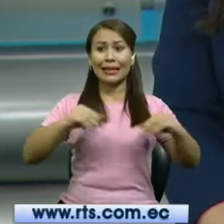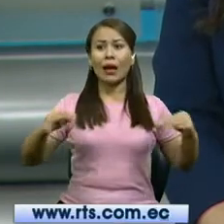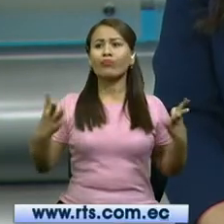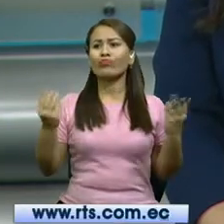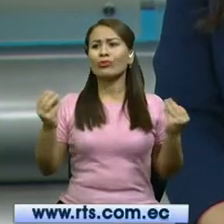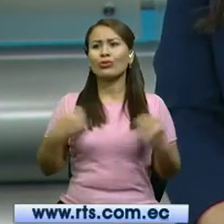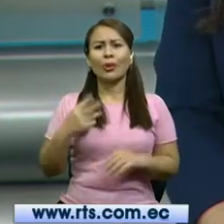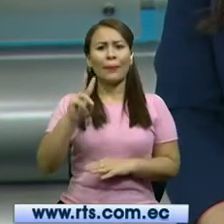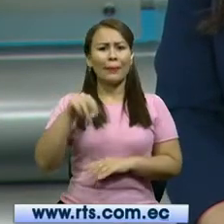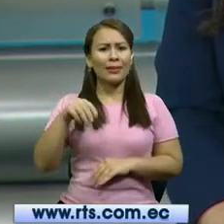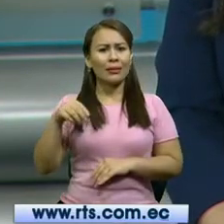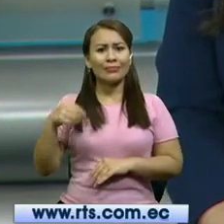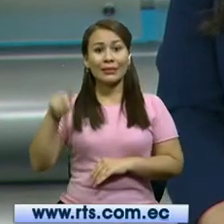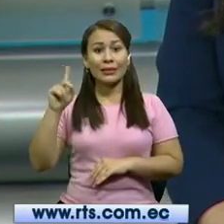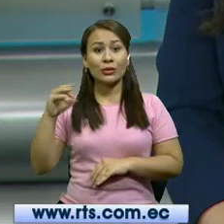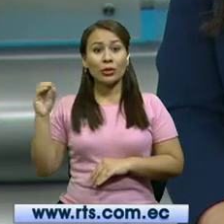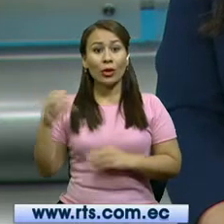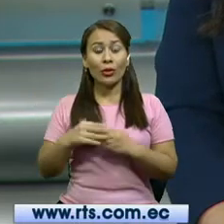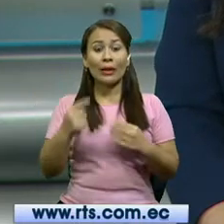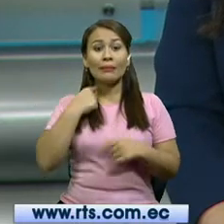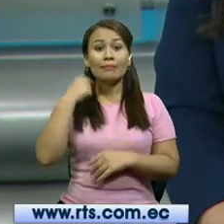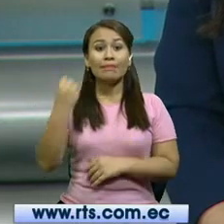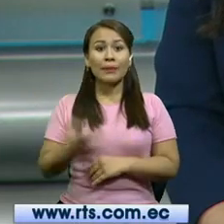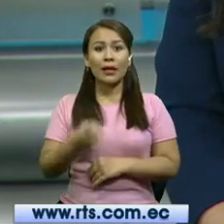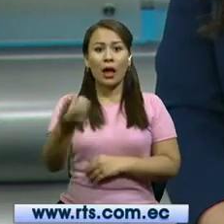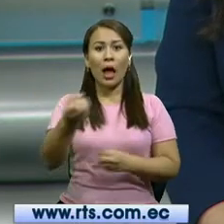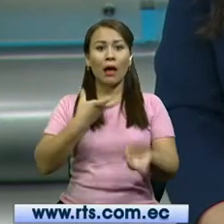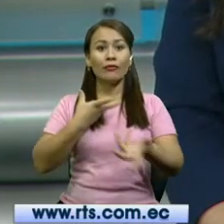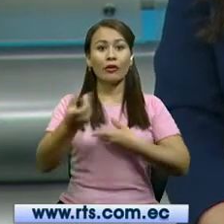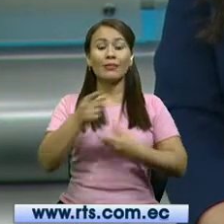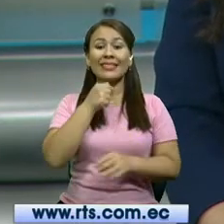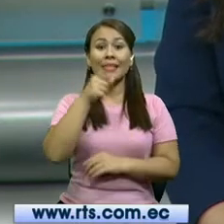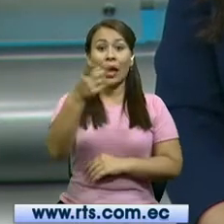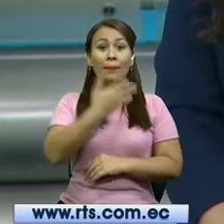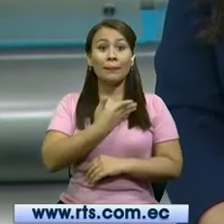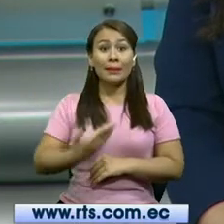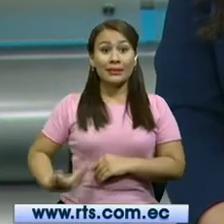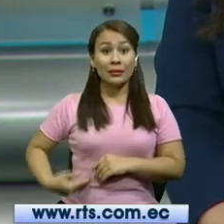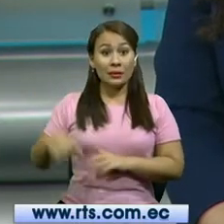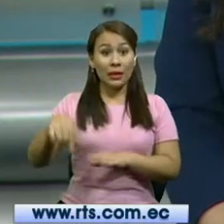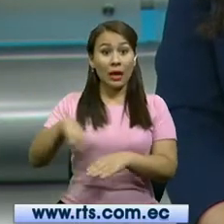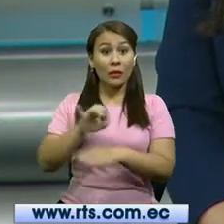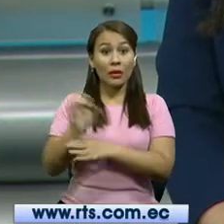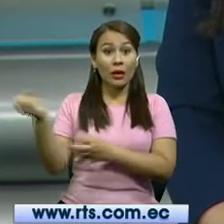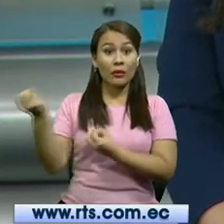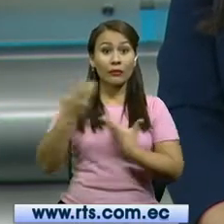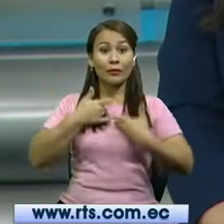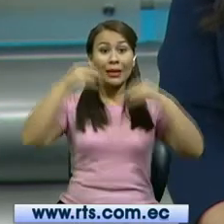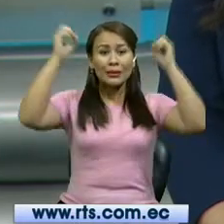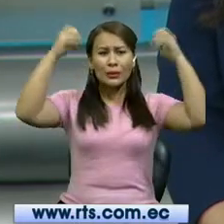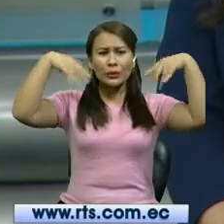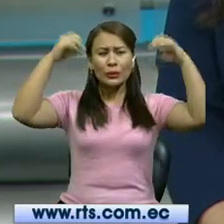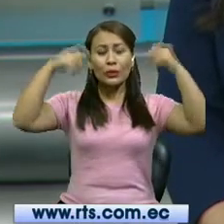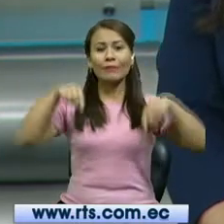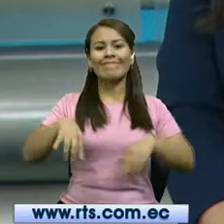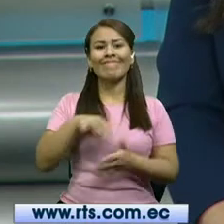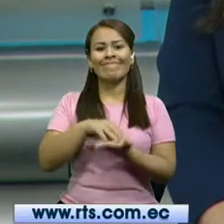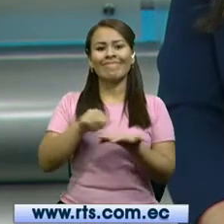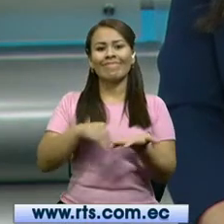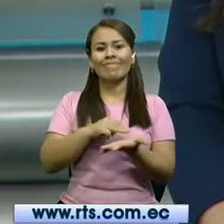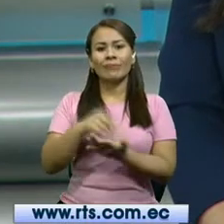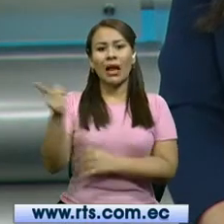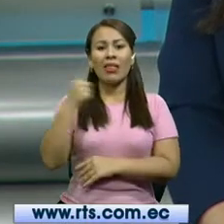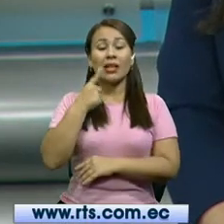es el balance presentado hasta el momento por el presidente de la República del temporal que afecta a la provincia de Manabí. Así lo